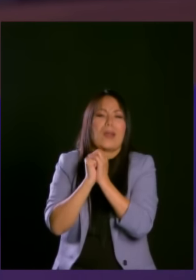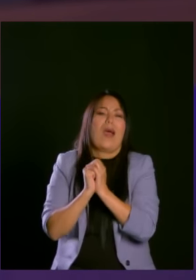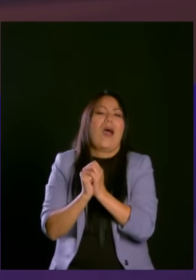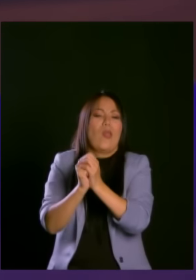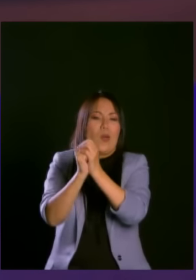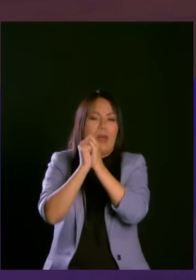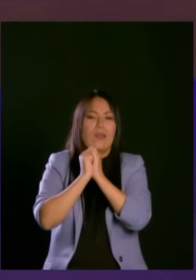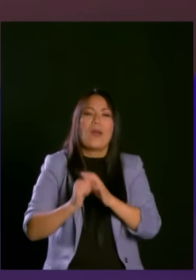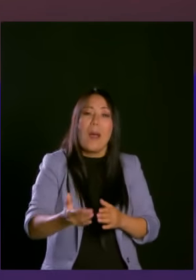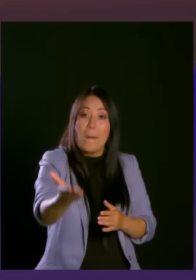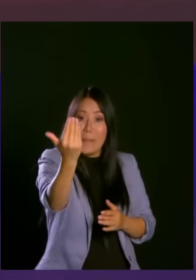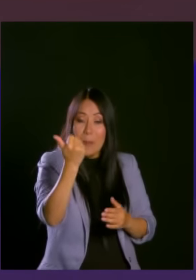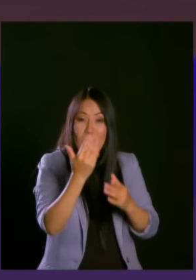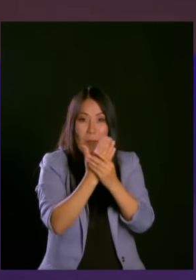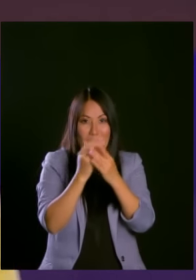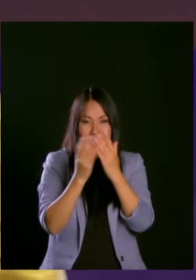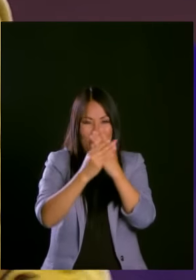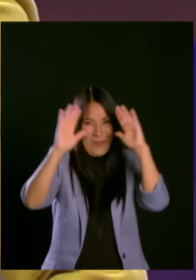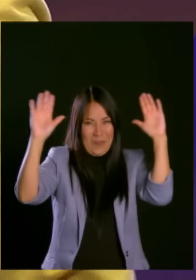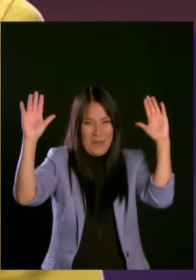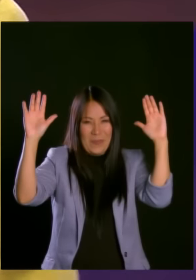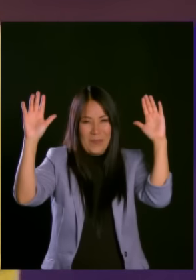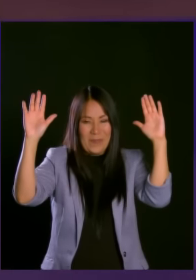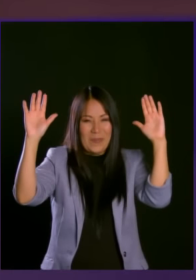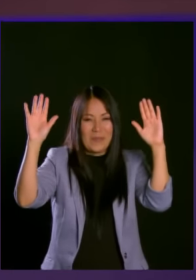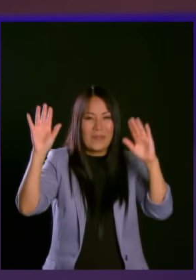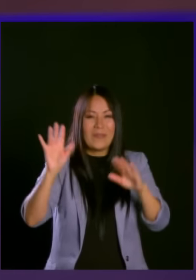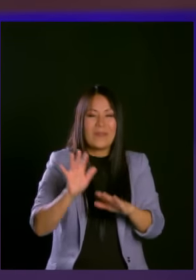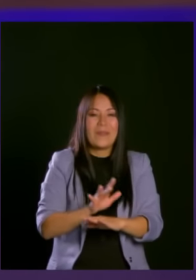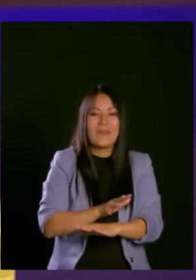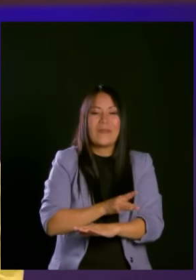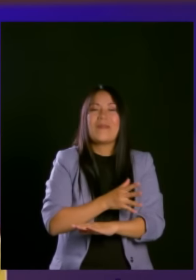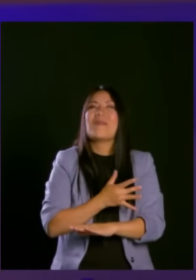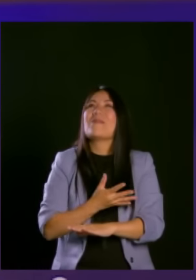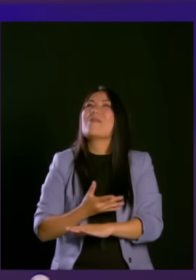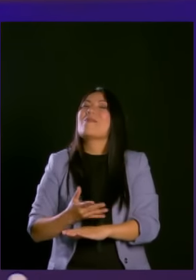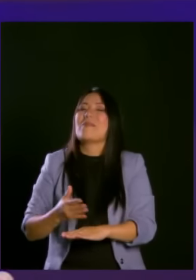Solo levanta tus manos y oye el piano. ¿Será tus ojos?